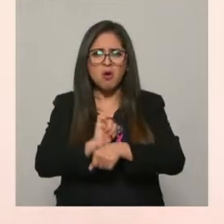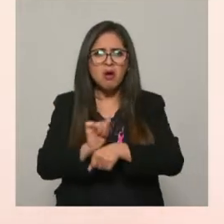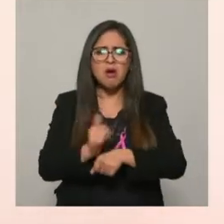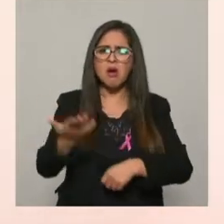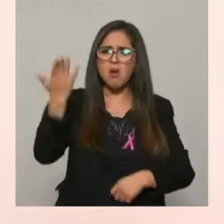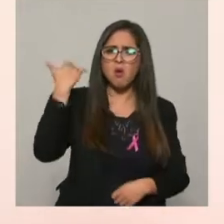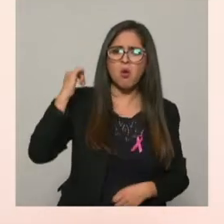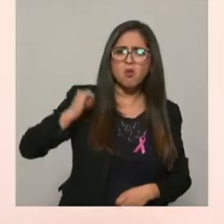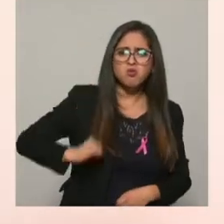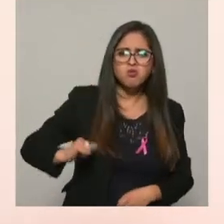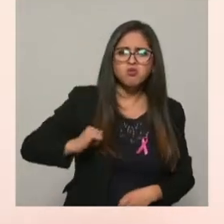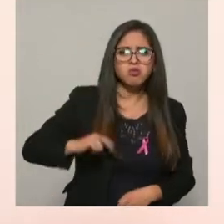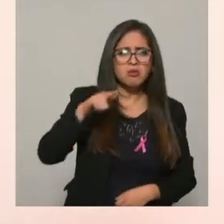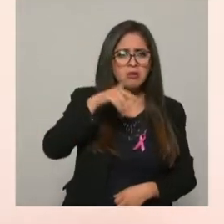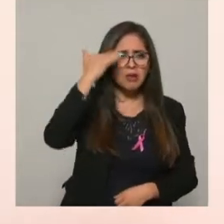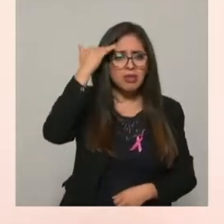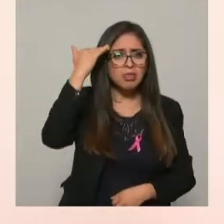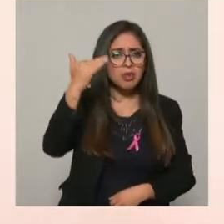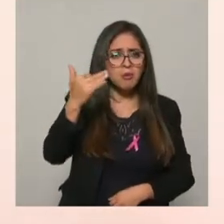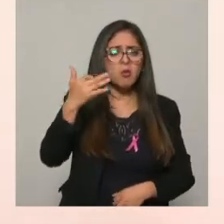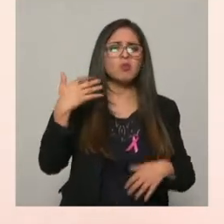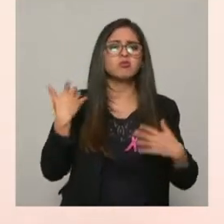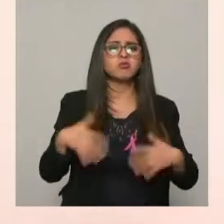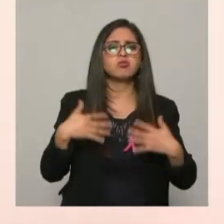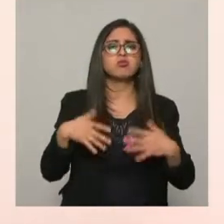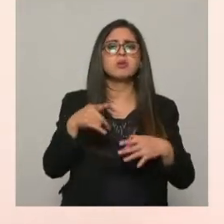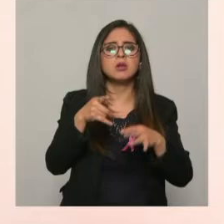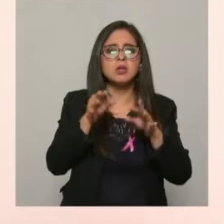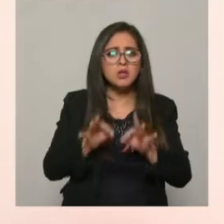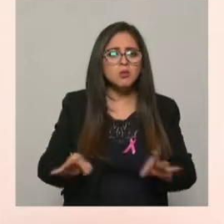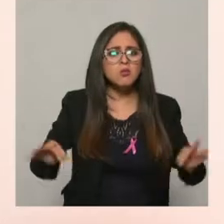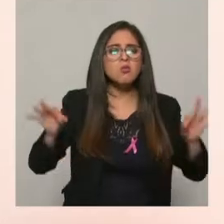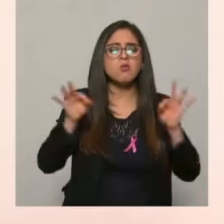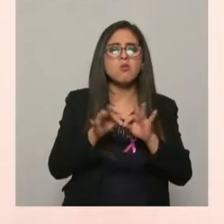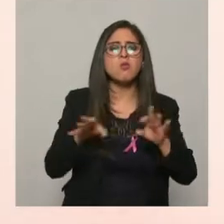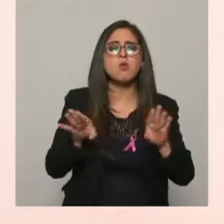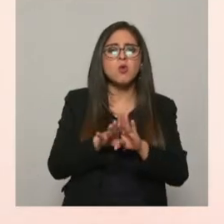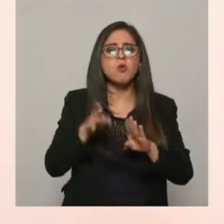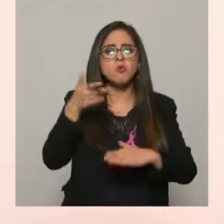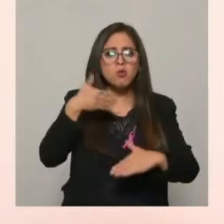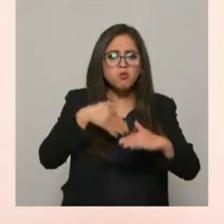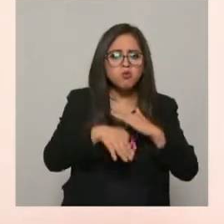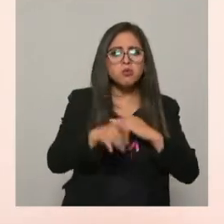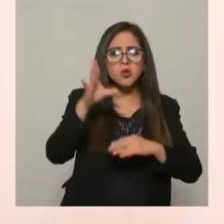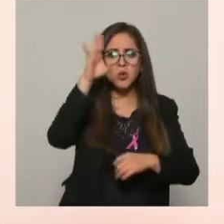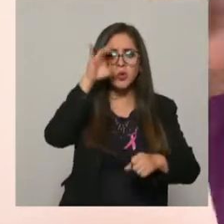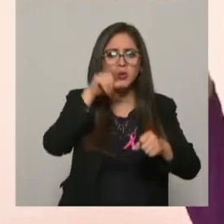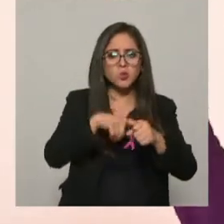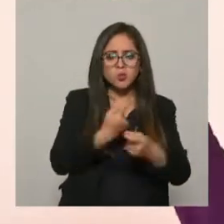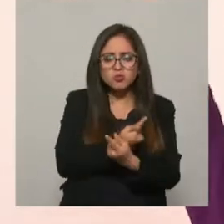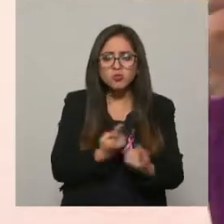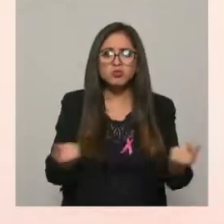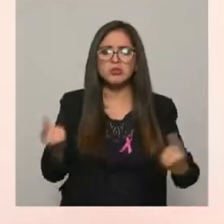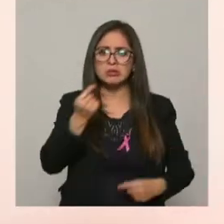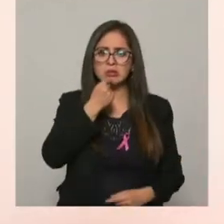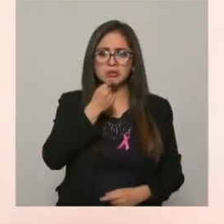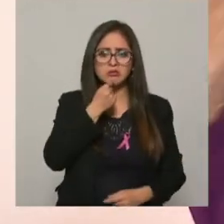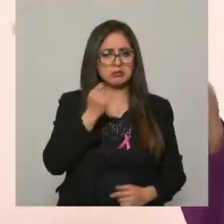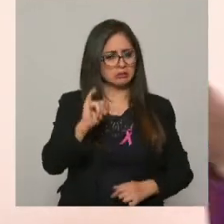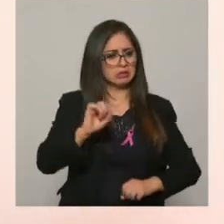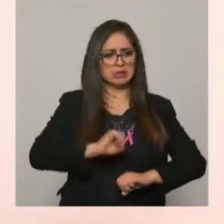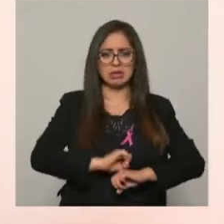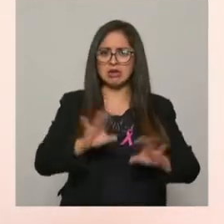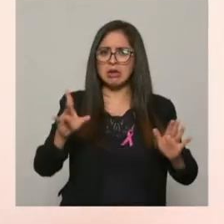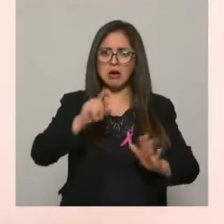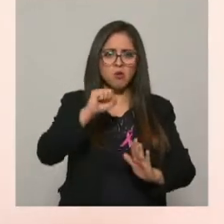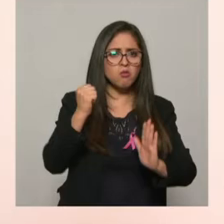esa época, es importante introducirles ese tipo de cultura a los niños. Ese sello, por supuesto,